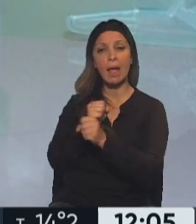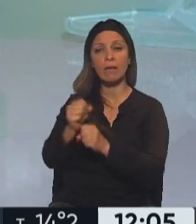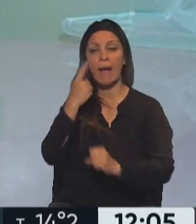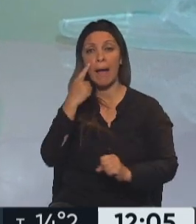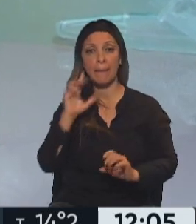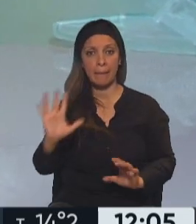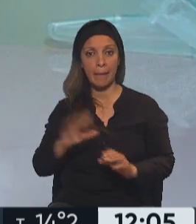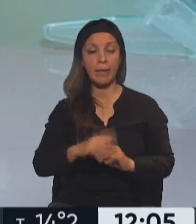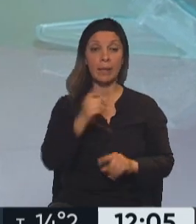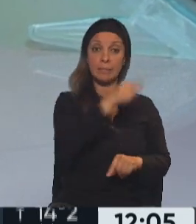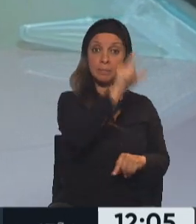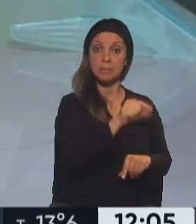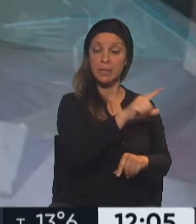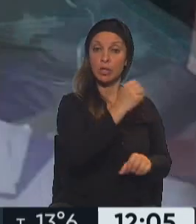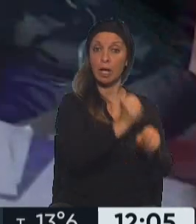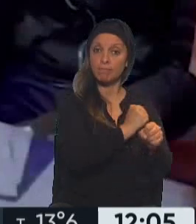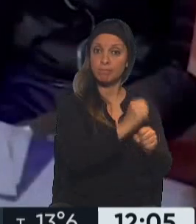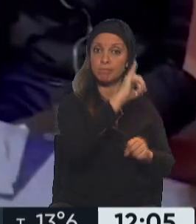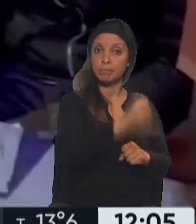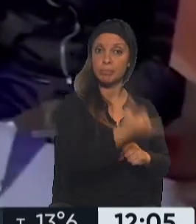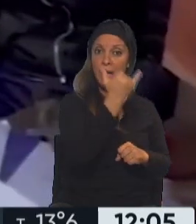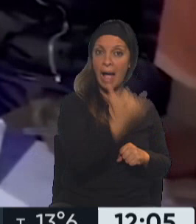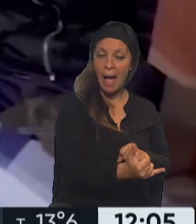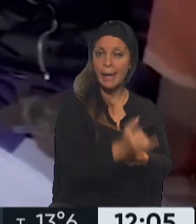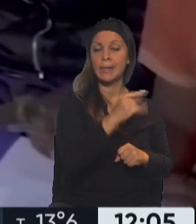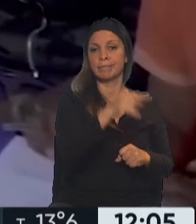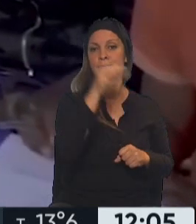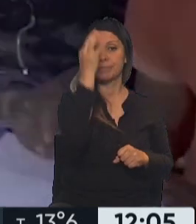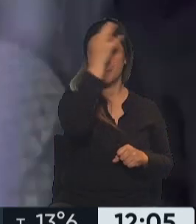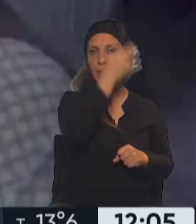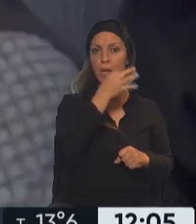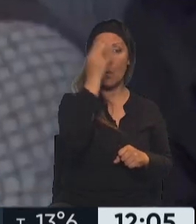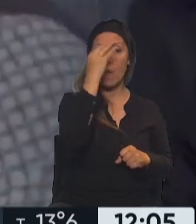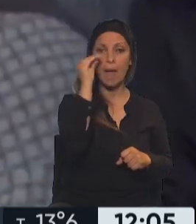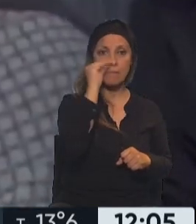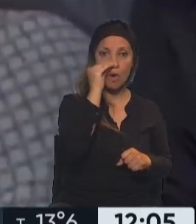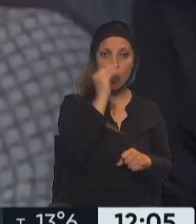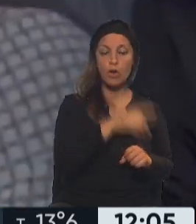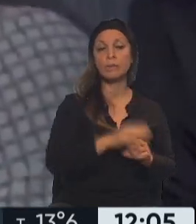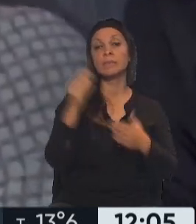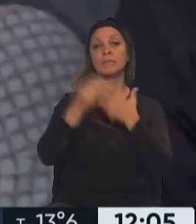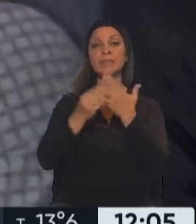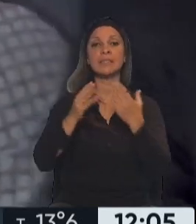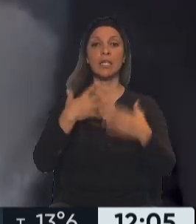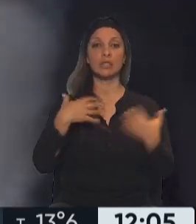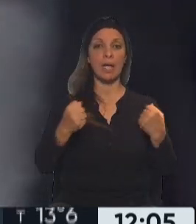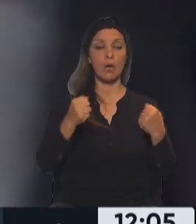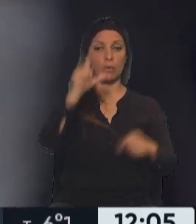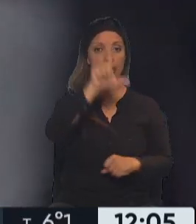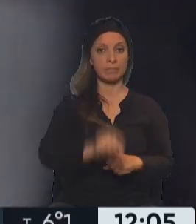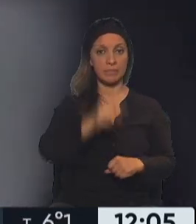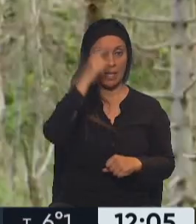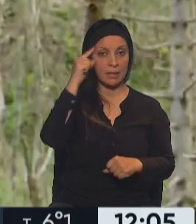persona que se confirmó, contrajo el virus de la viruela del mono, según el Ministerio de Salud de la Nación,